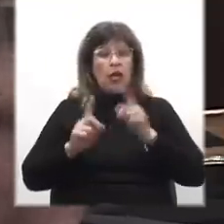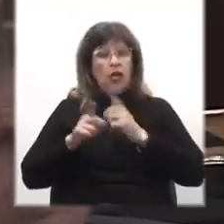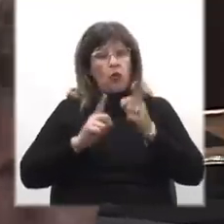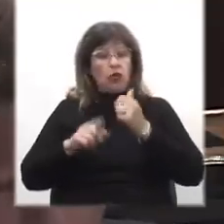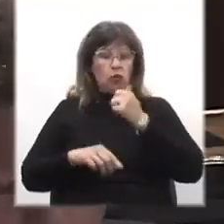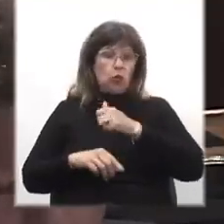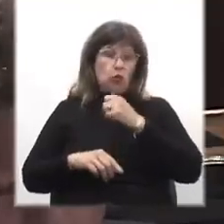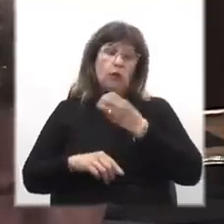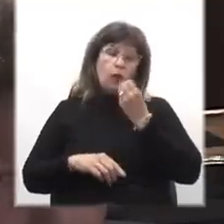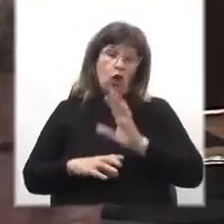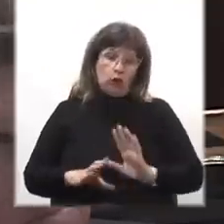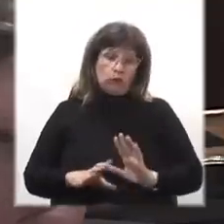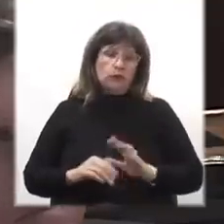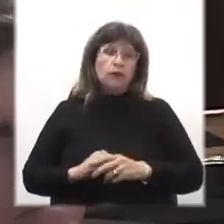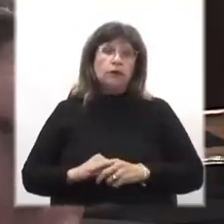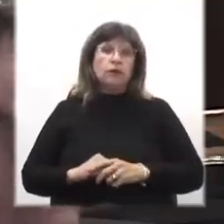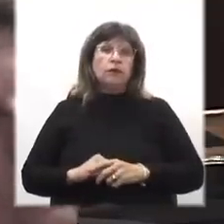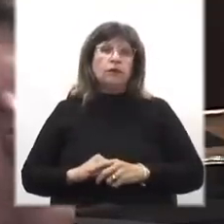mejor.